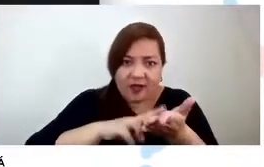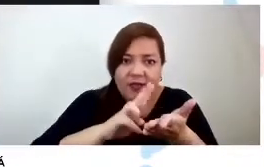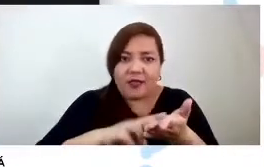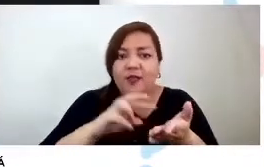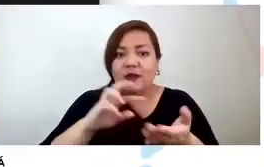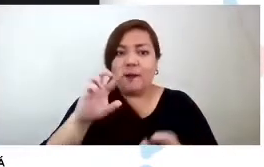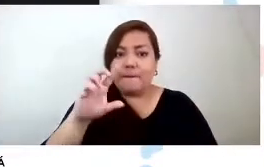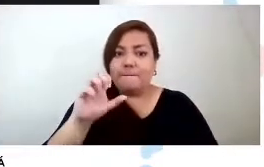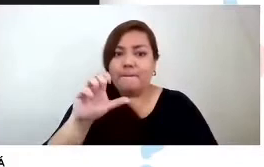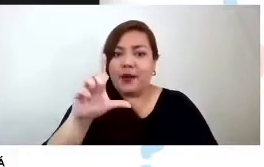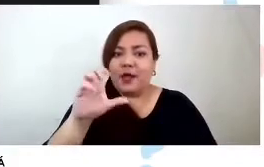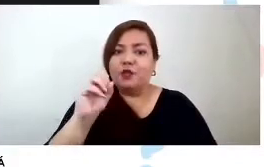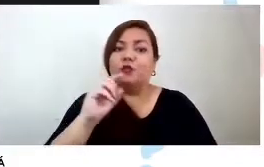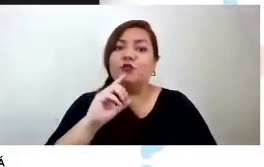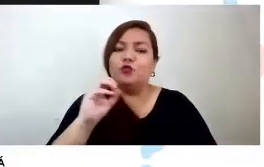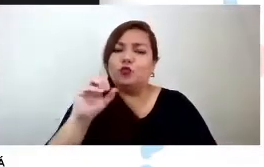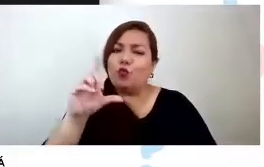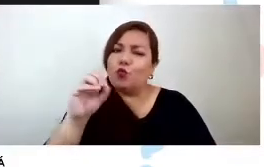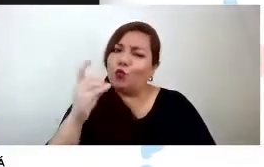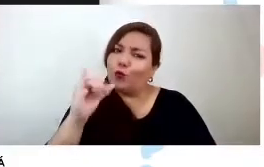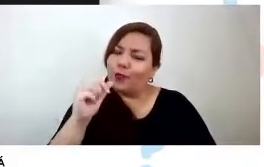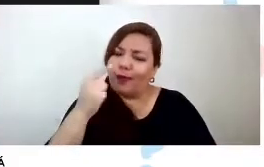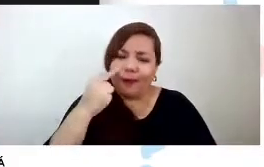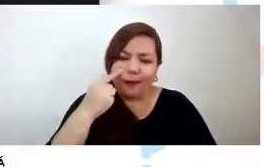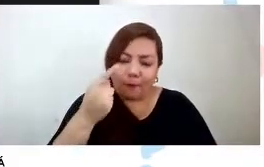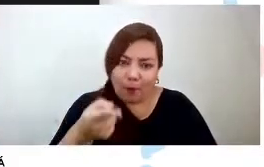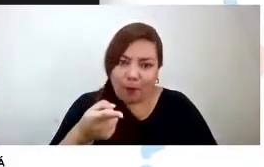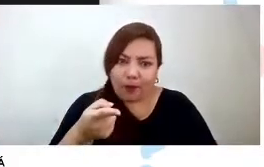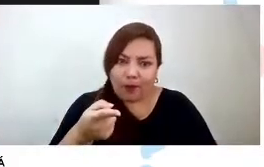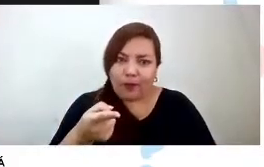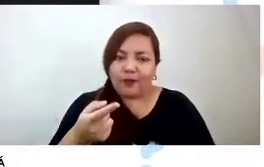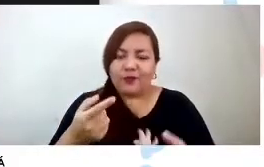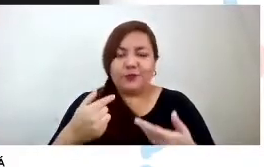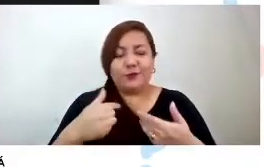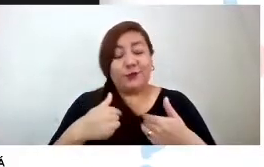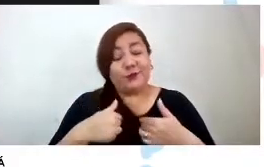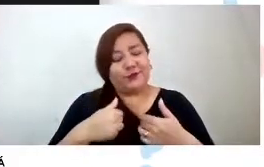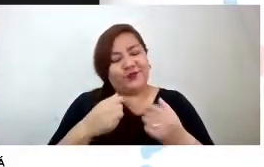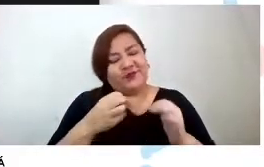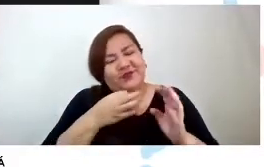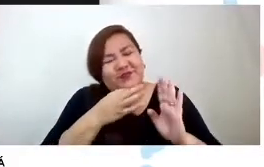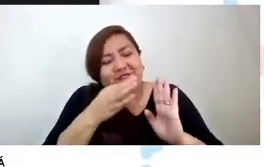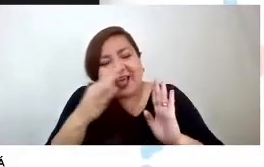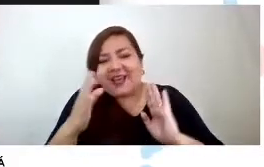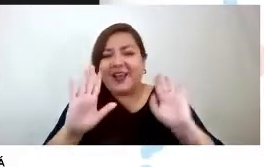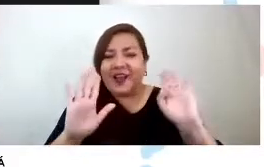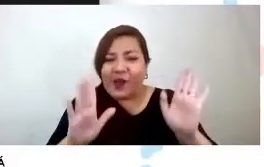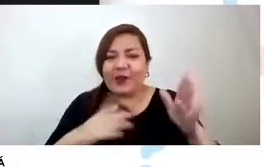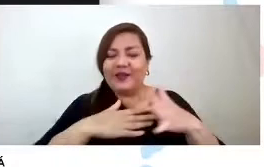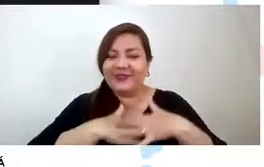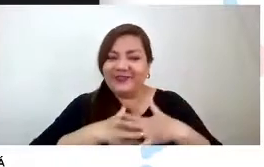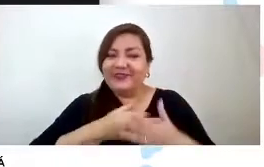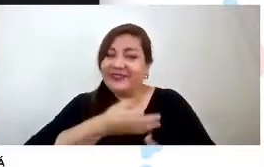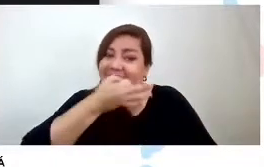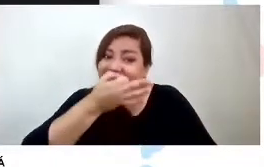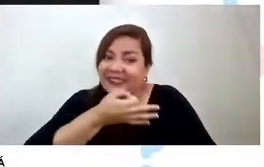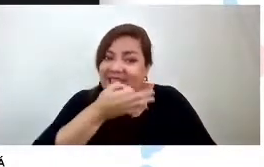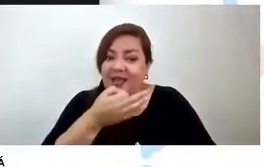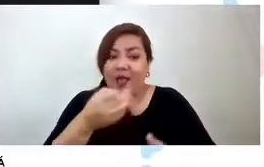y bueno, voy a hacer algunas confesiones porque hay varias piezas que si bien están